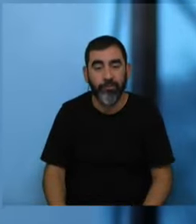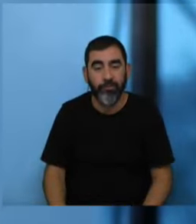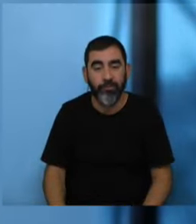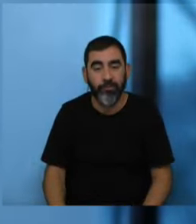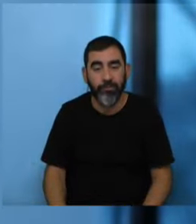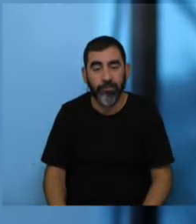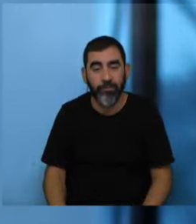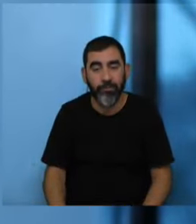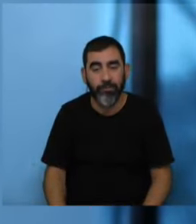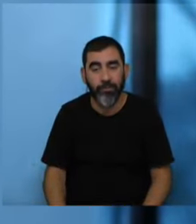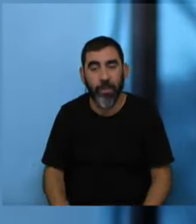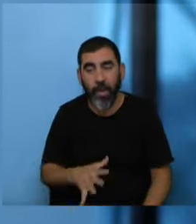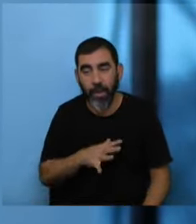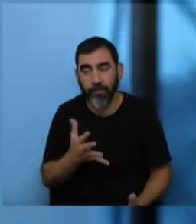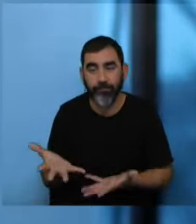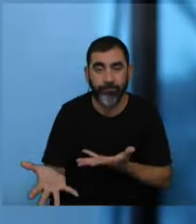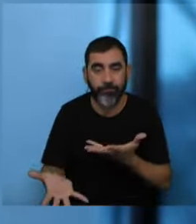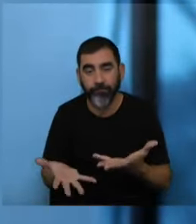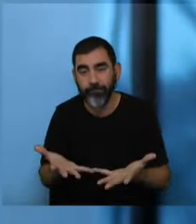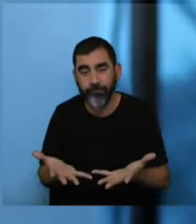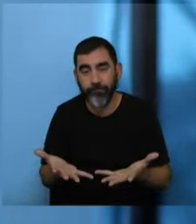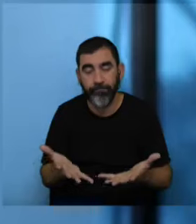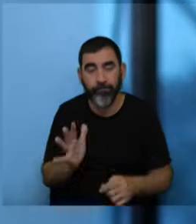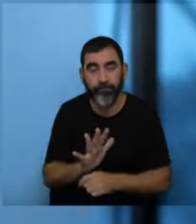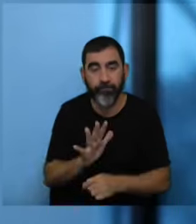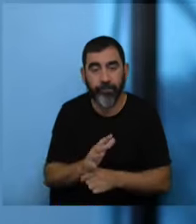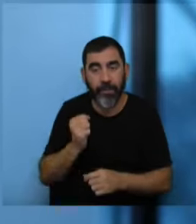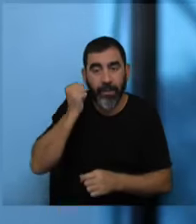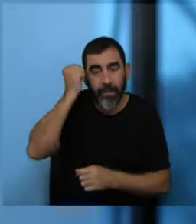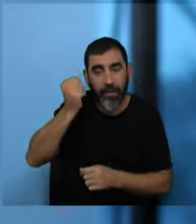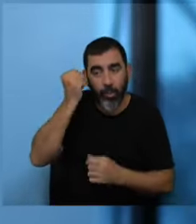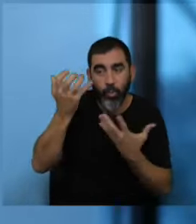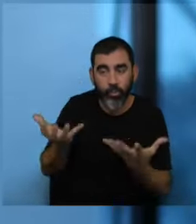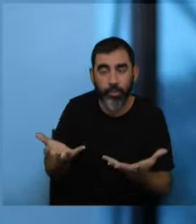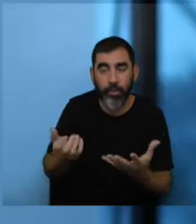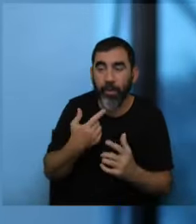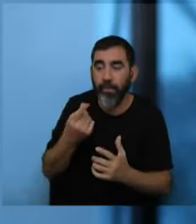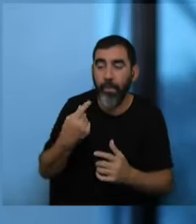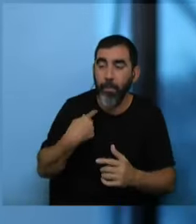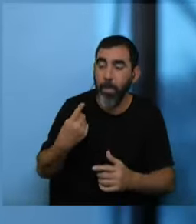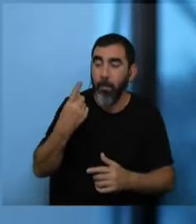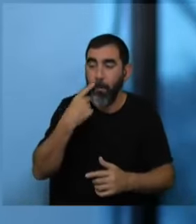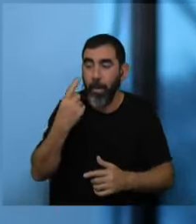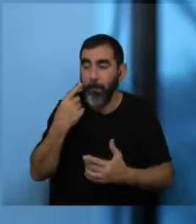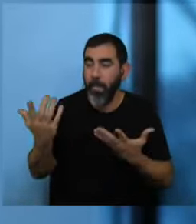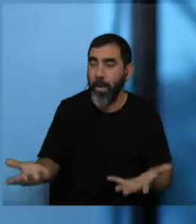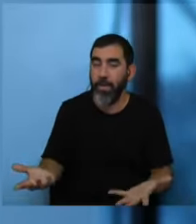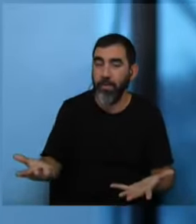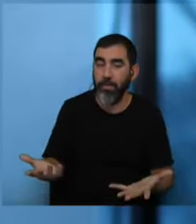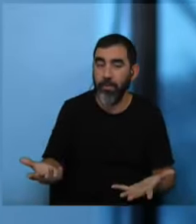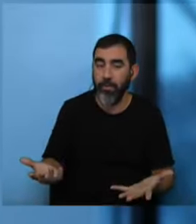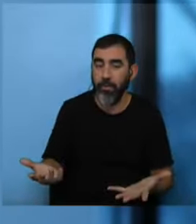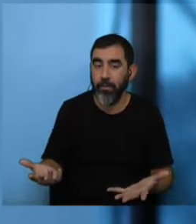cual genera mucha mucha ilusión de que de que puedan decir que su padre